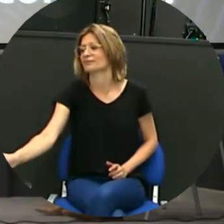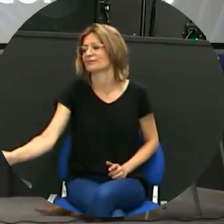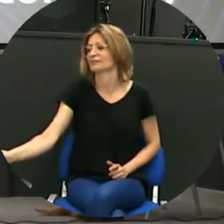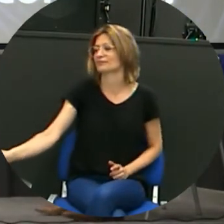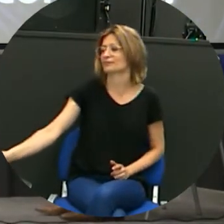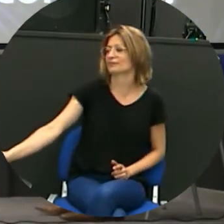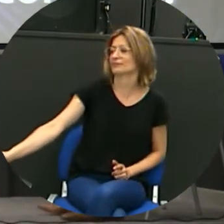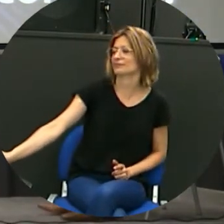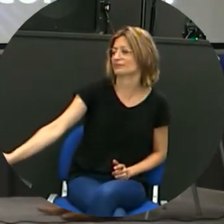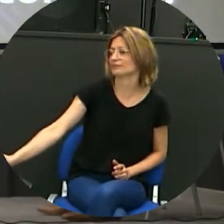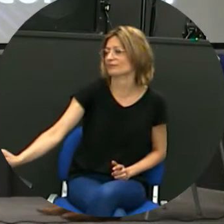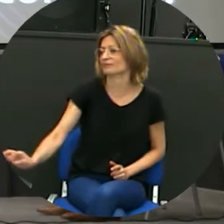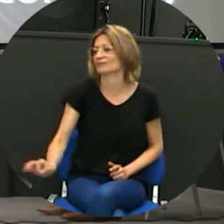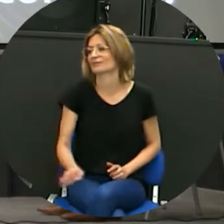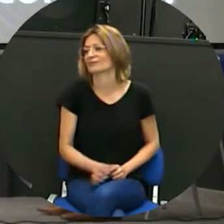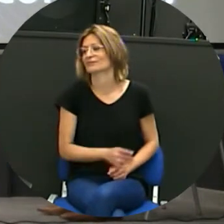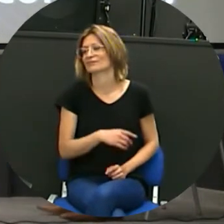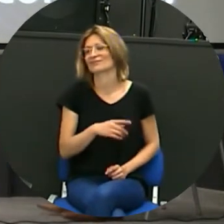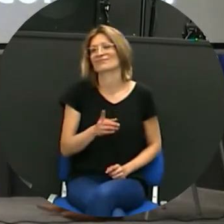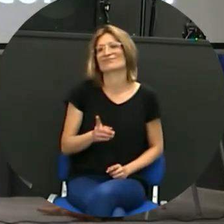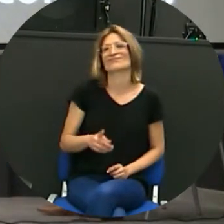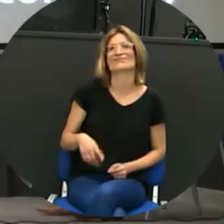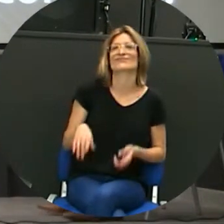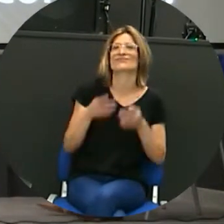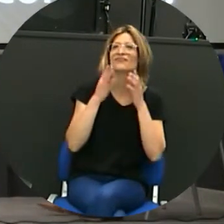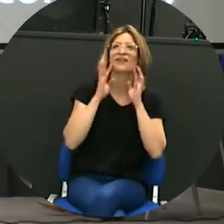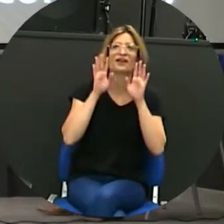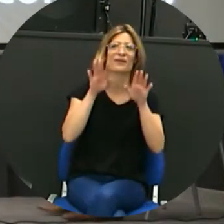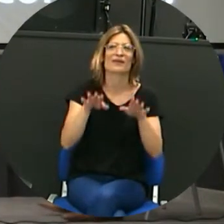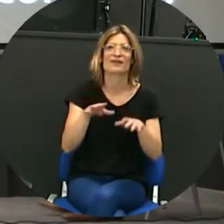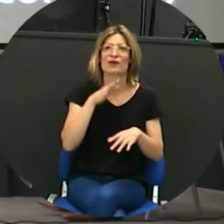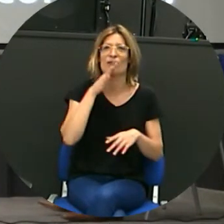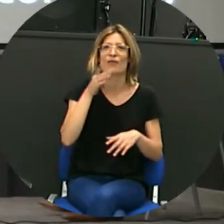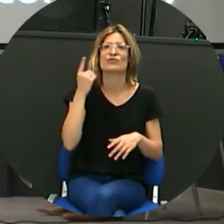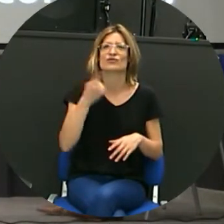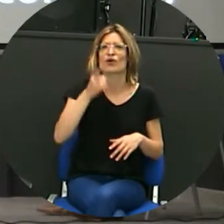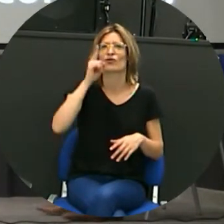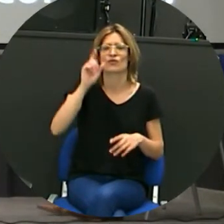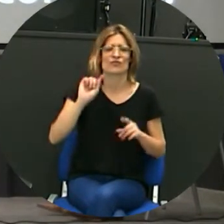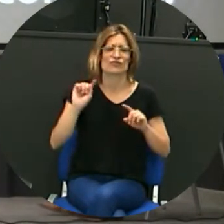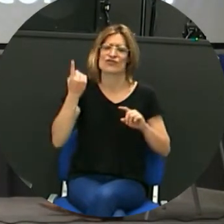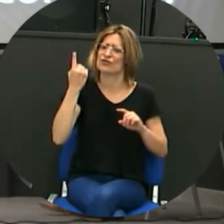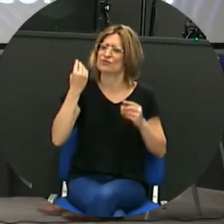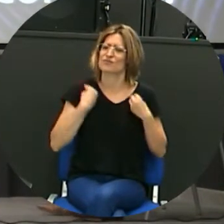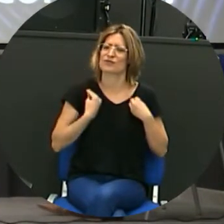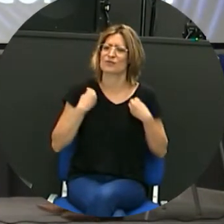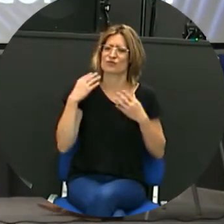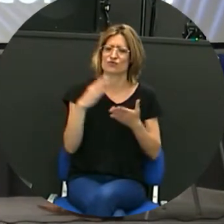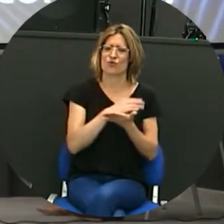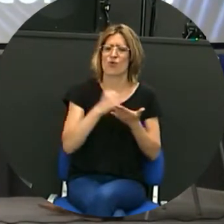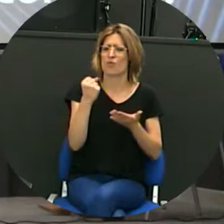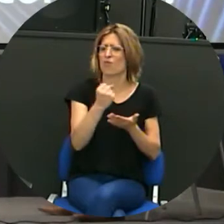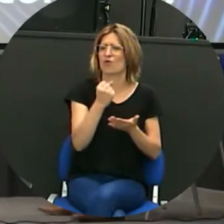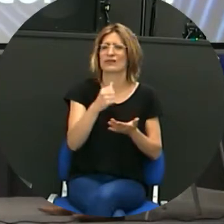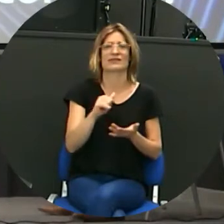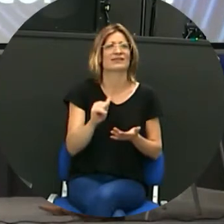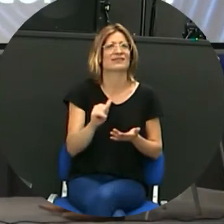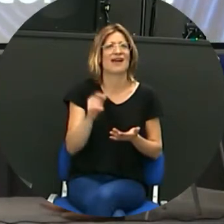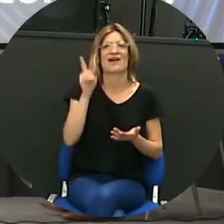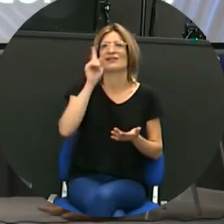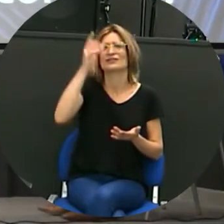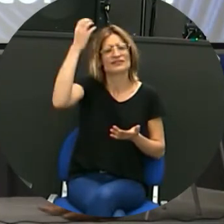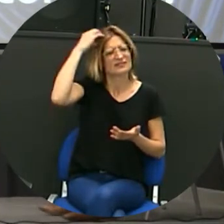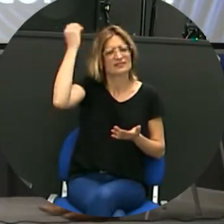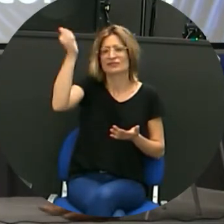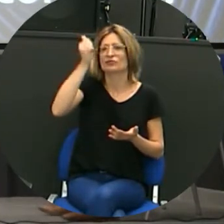adoramos y te alabamos. Te bendecimos porque solo tú eres Dios vivo que tienes todo el poder. Tú eres soberano, Señor. Tú